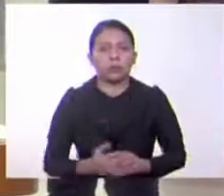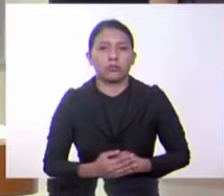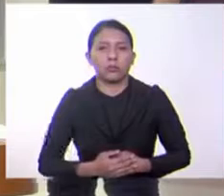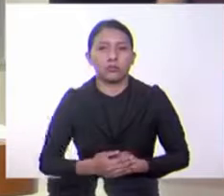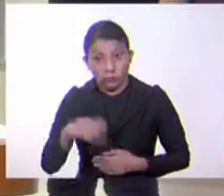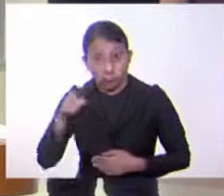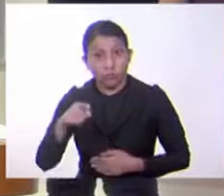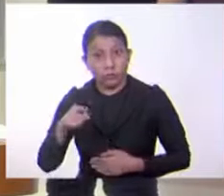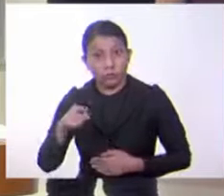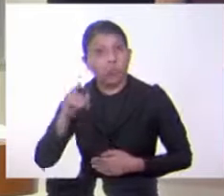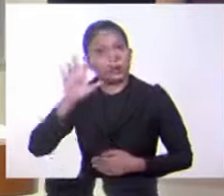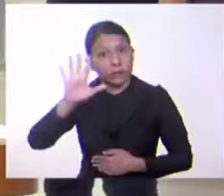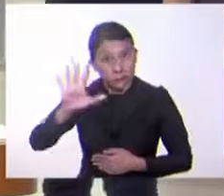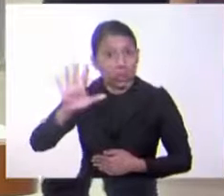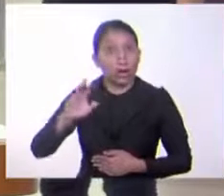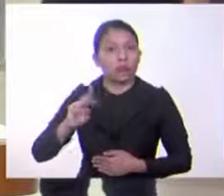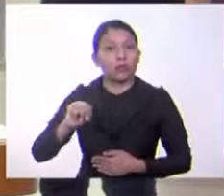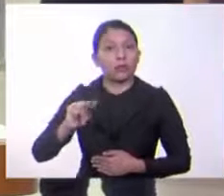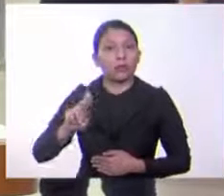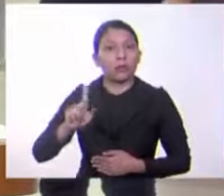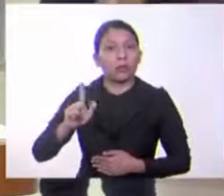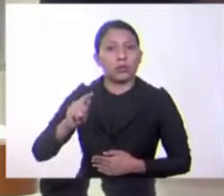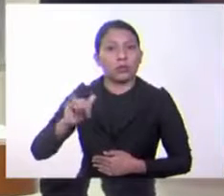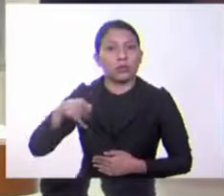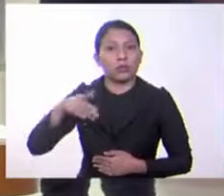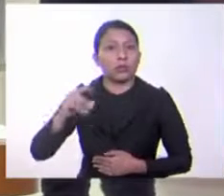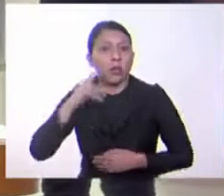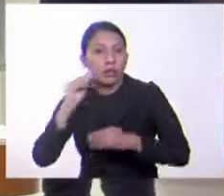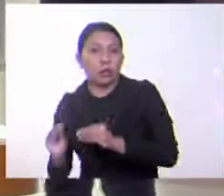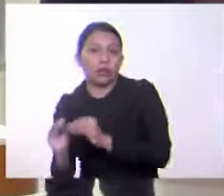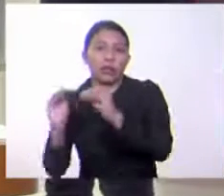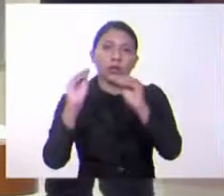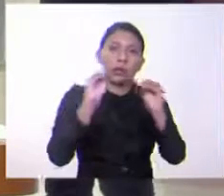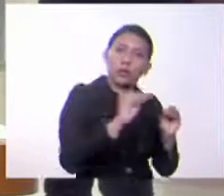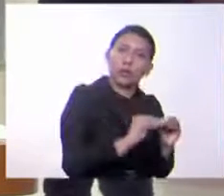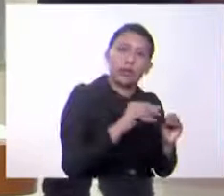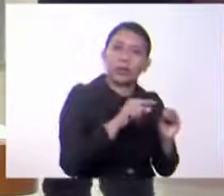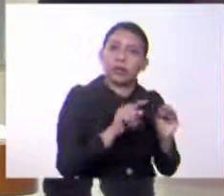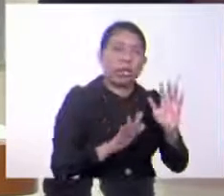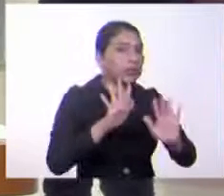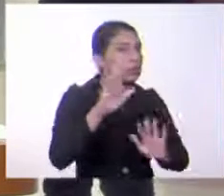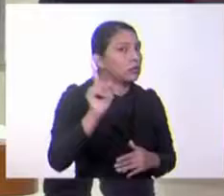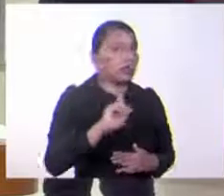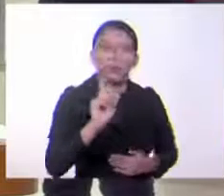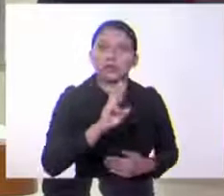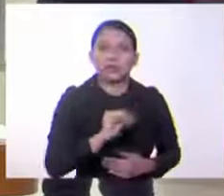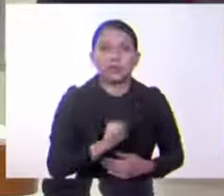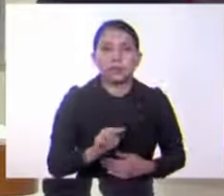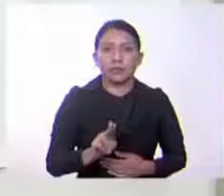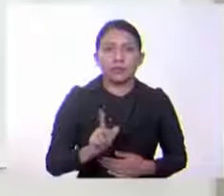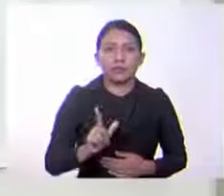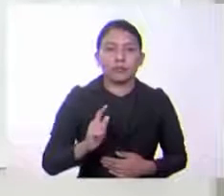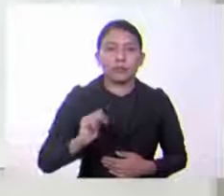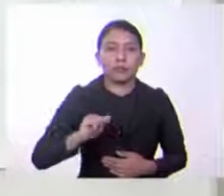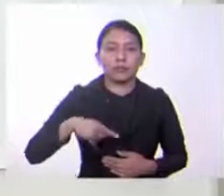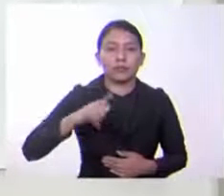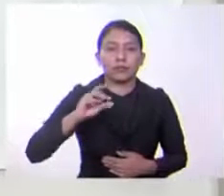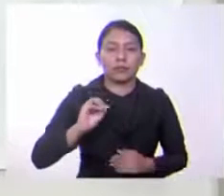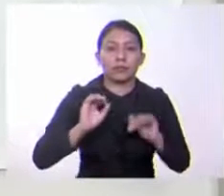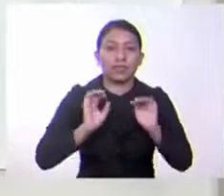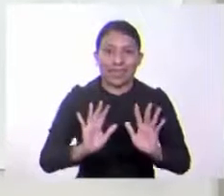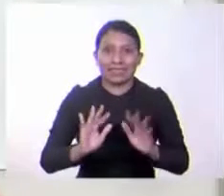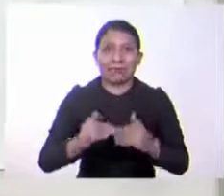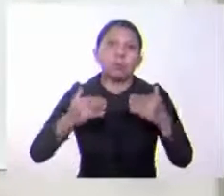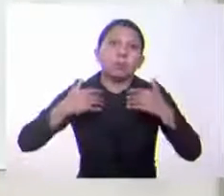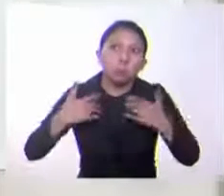es múltiplo de 5. Ah, Pero pero no. 15 no es múltiplo de 10. O sea